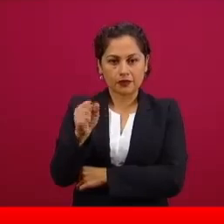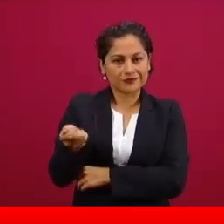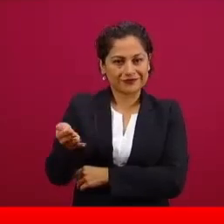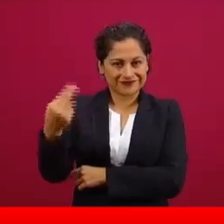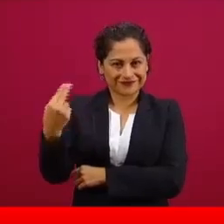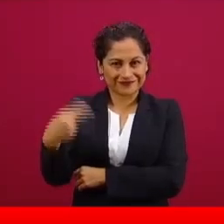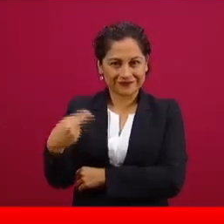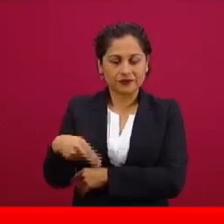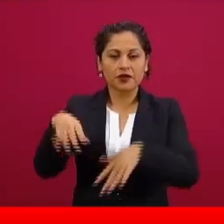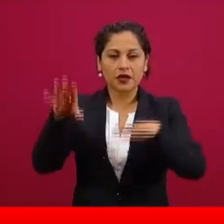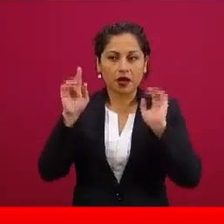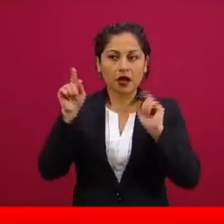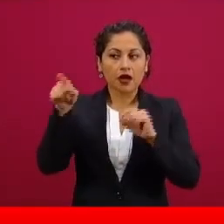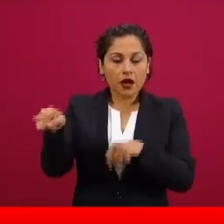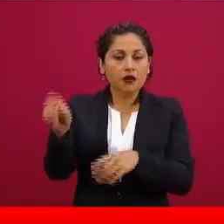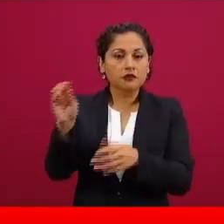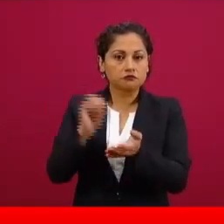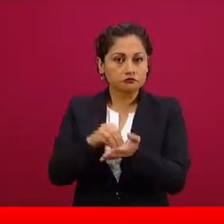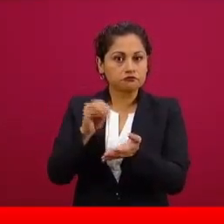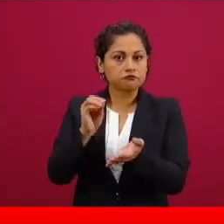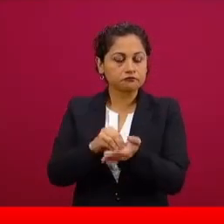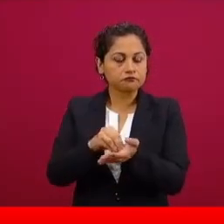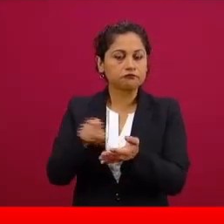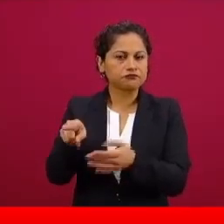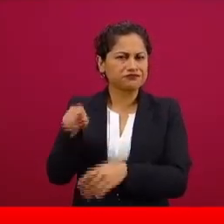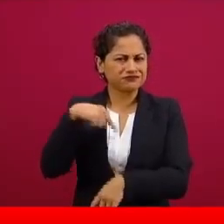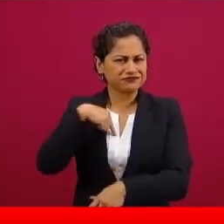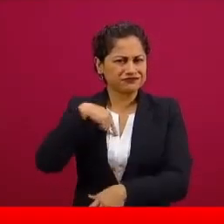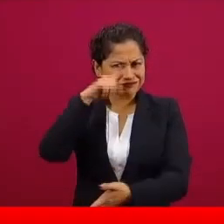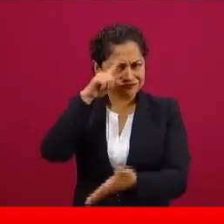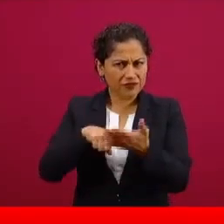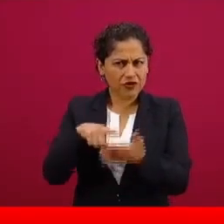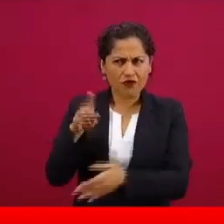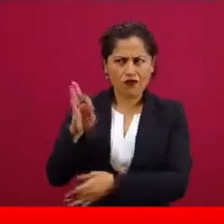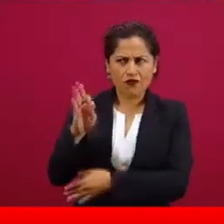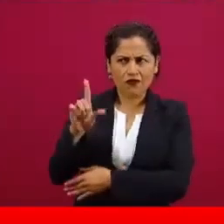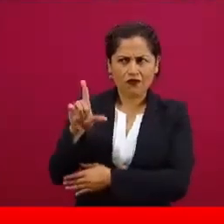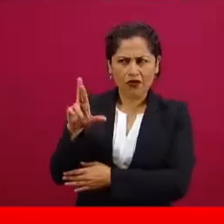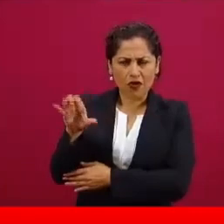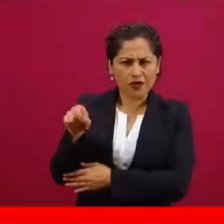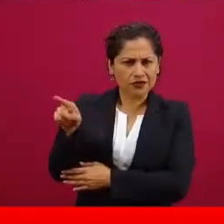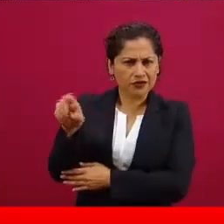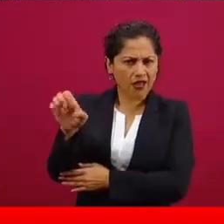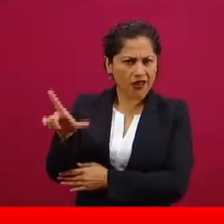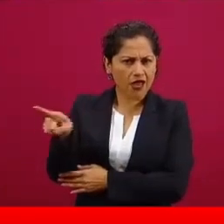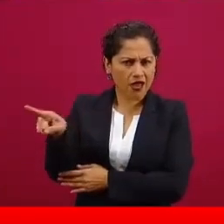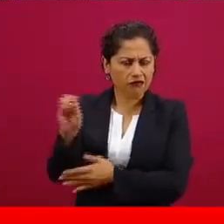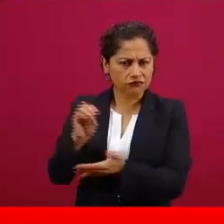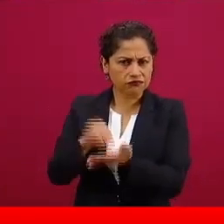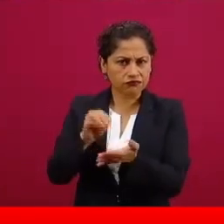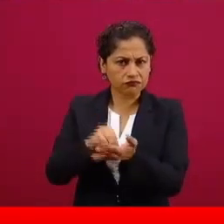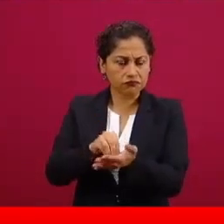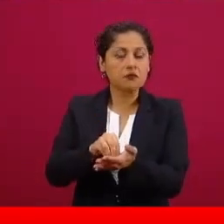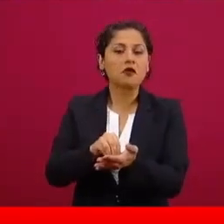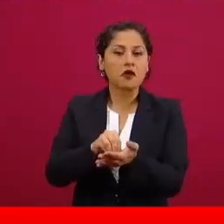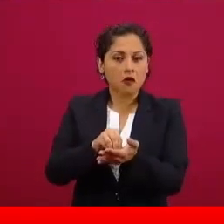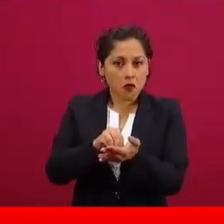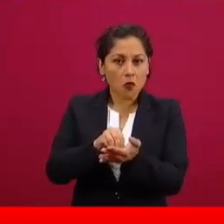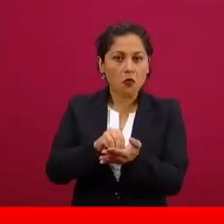Creo que está todavía Elio Flores. Sí. ¿Sí está? Sí. Sí. Pero los